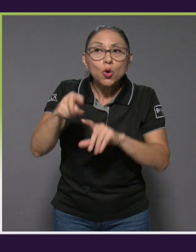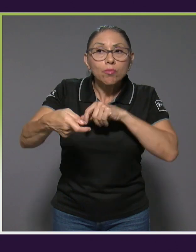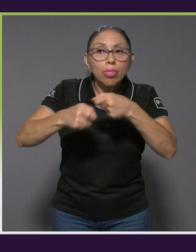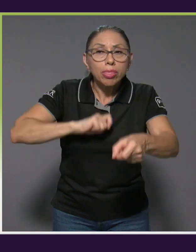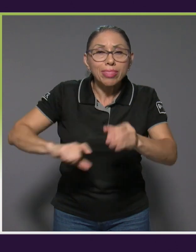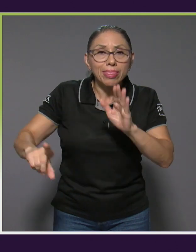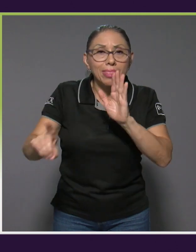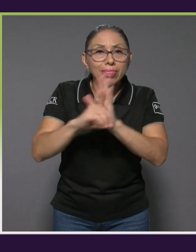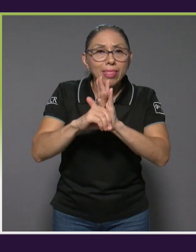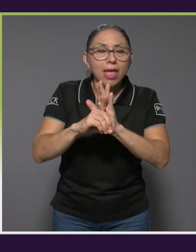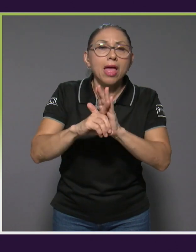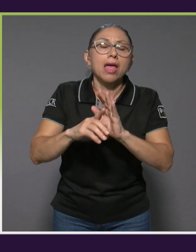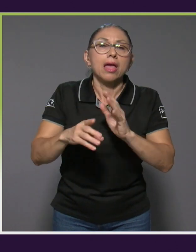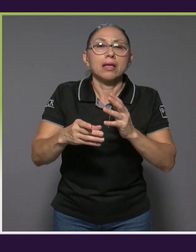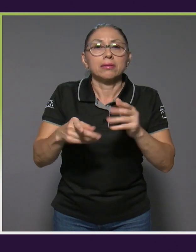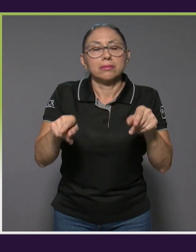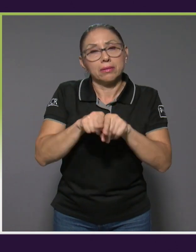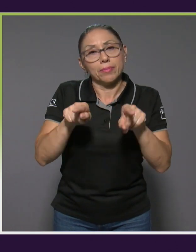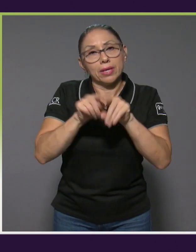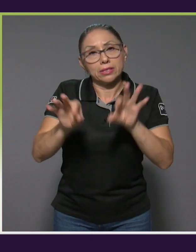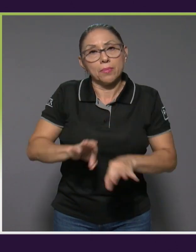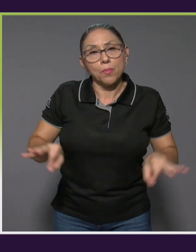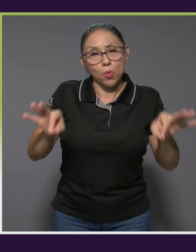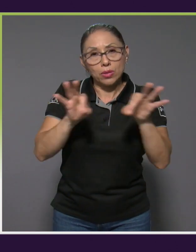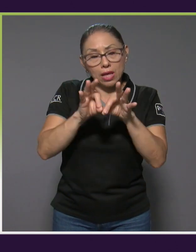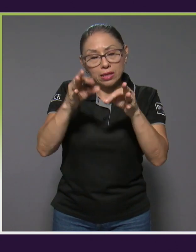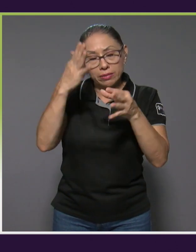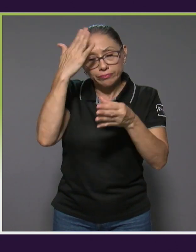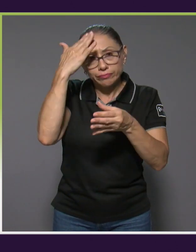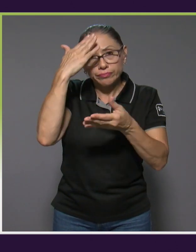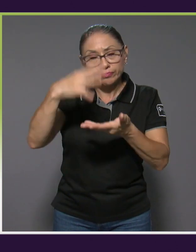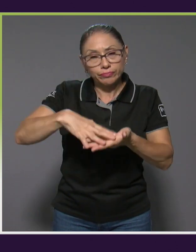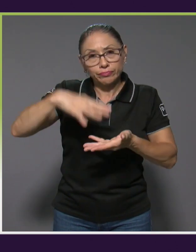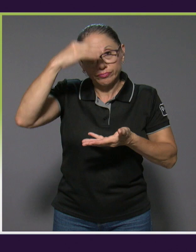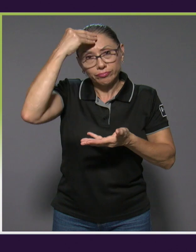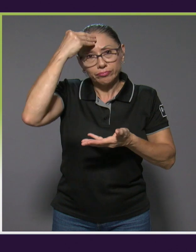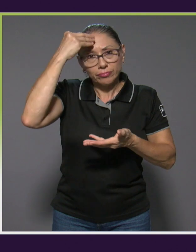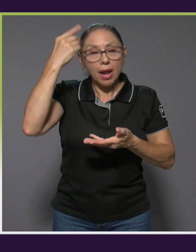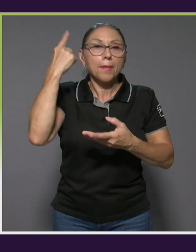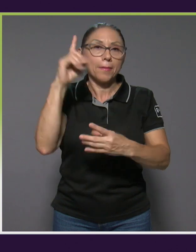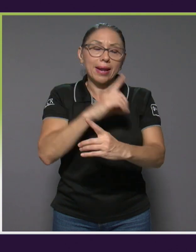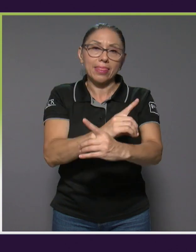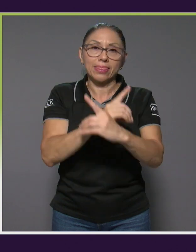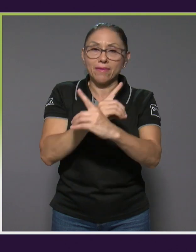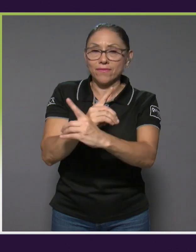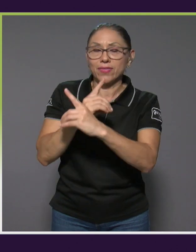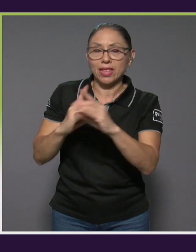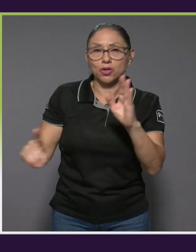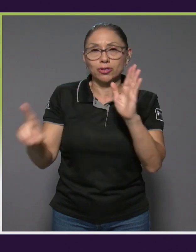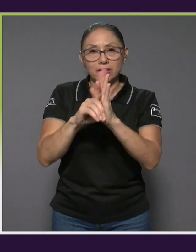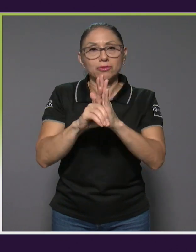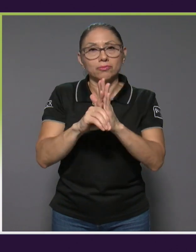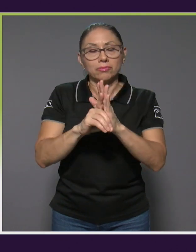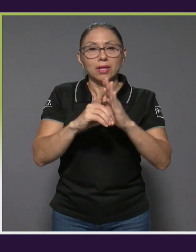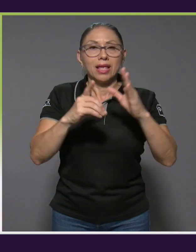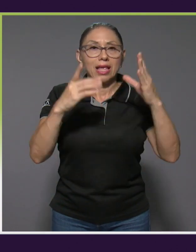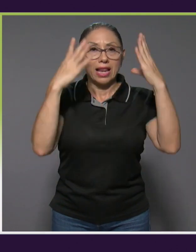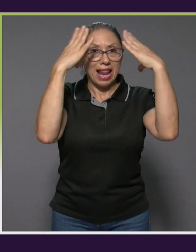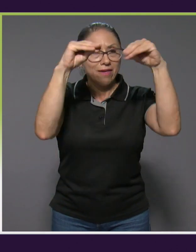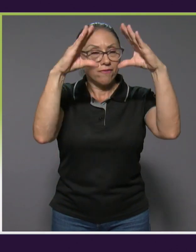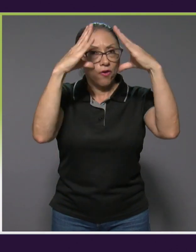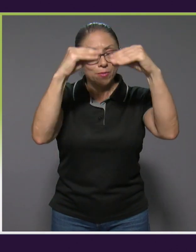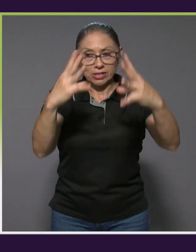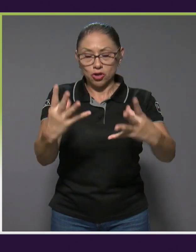derechos, que es importante también que se informe sobre, ¿verdad?, para hacer valer esos derechos. Es correcto. Y la información es poder, ¿verdad?,